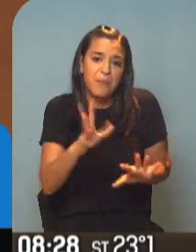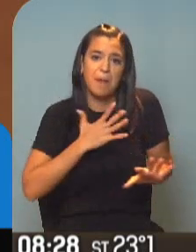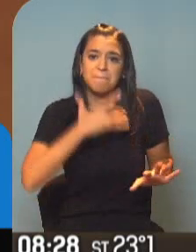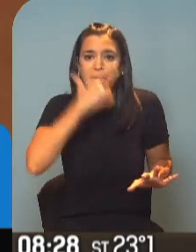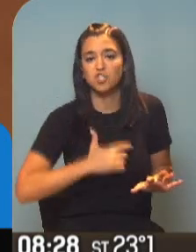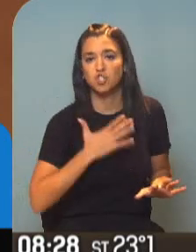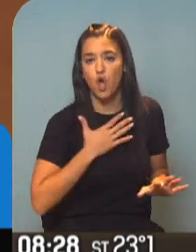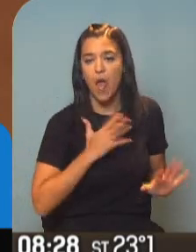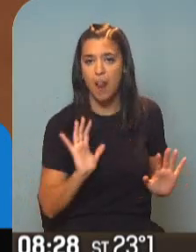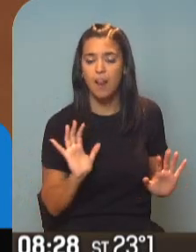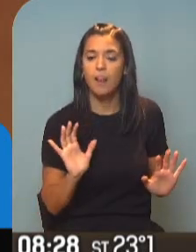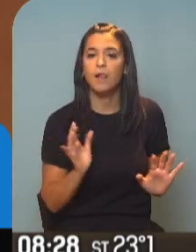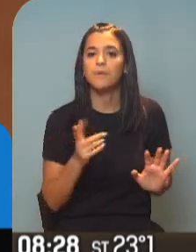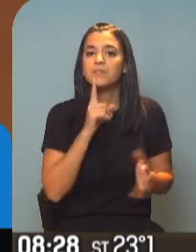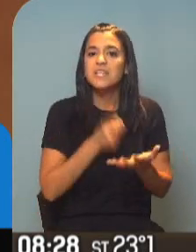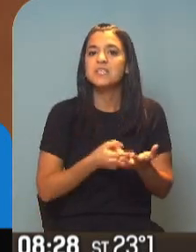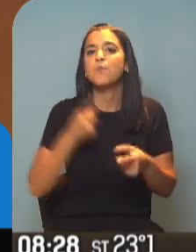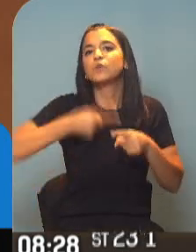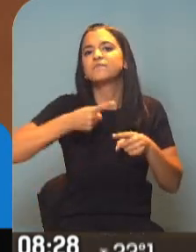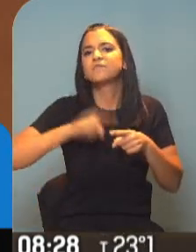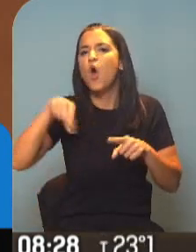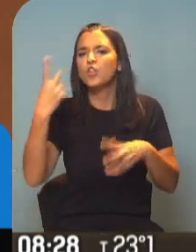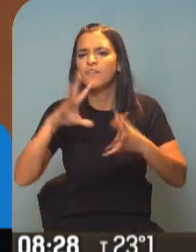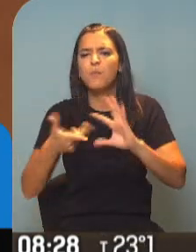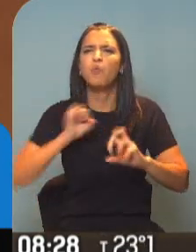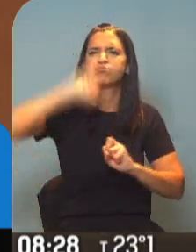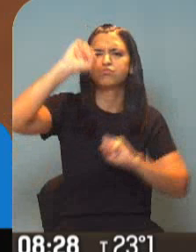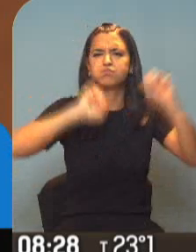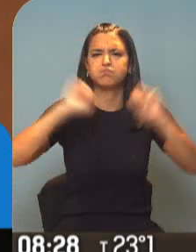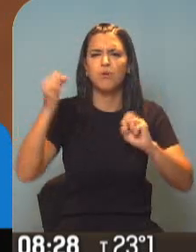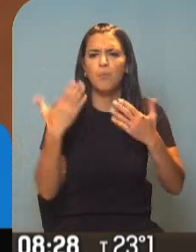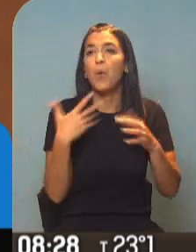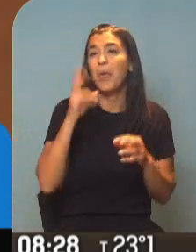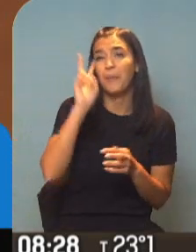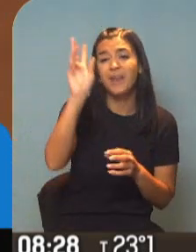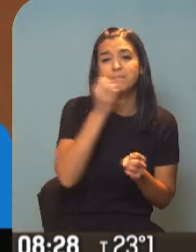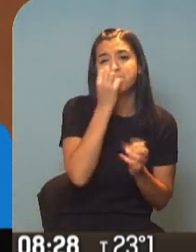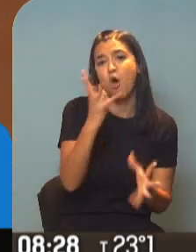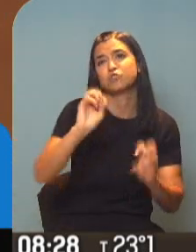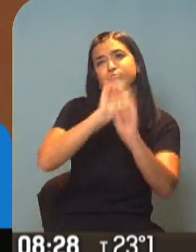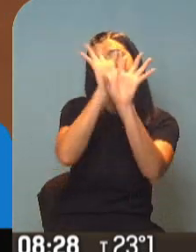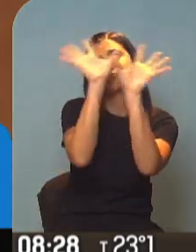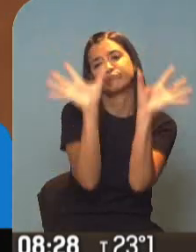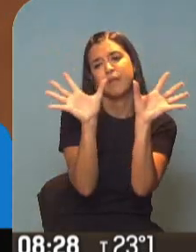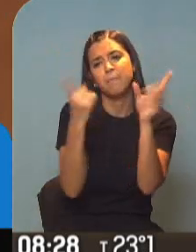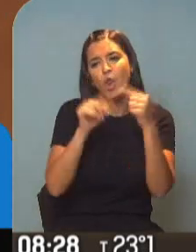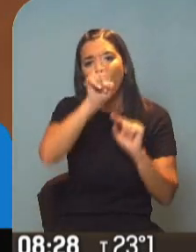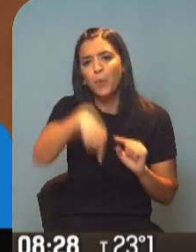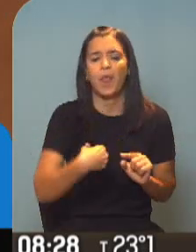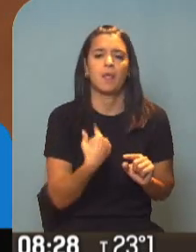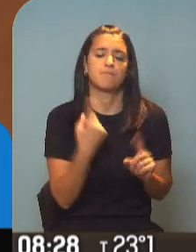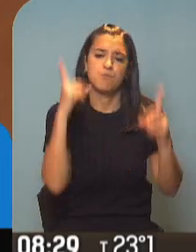muchos otros tantos que decidimos celebrar de otra manera y no tirando fuegos que pueden verse muy bellos en el cielo pero crean innumerables problemas